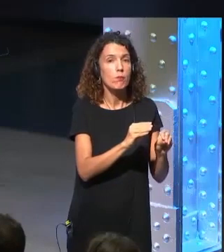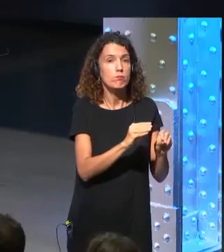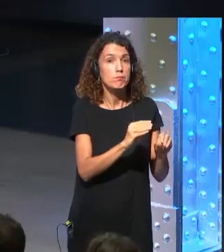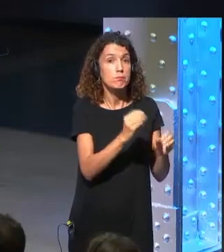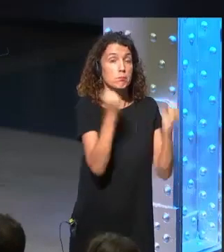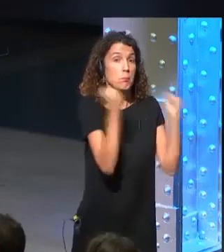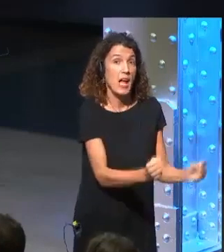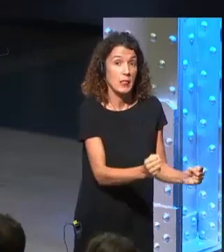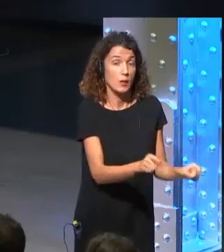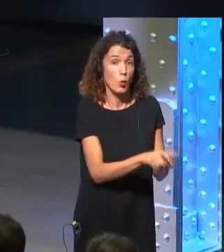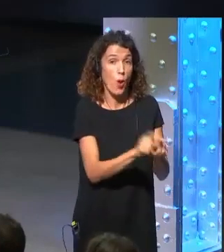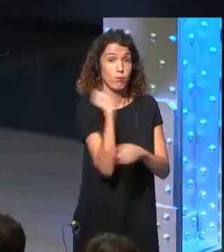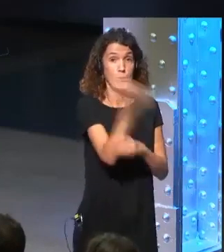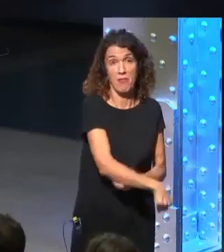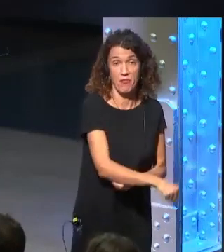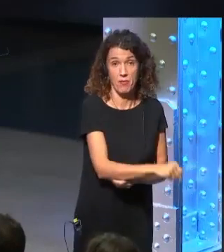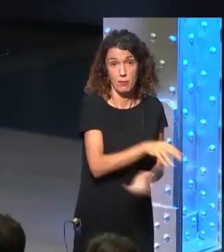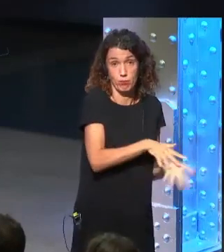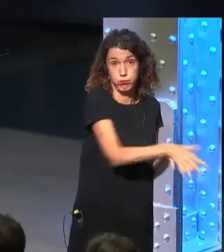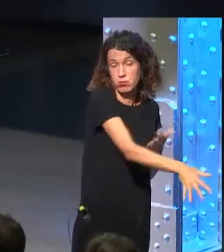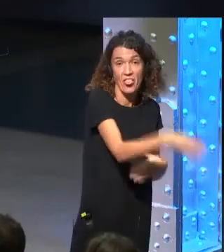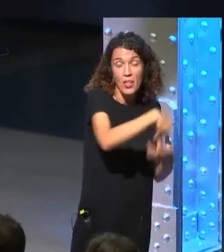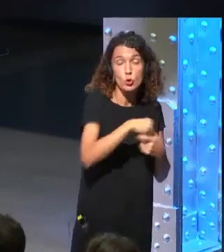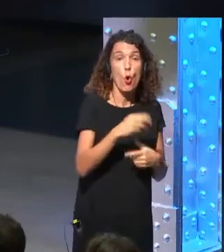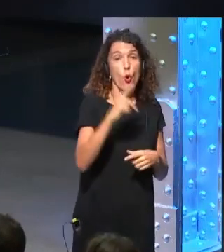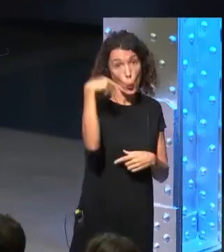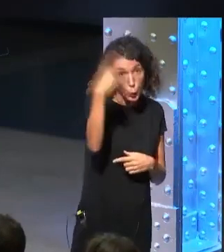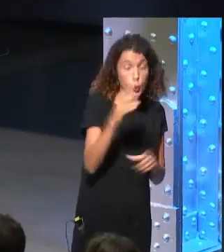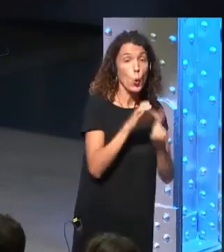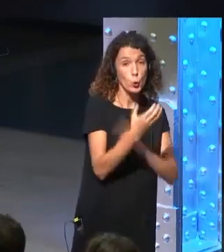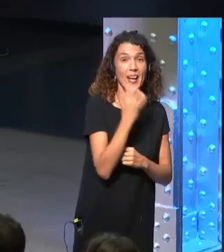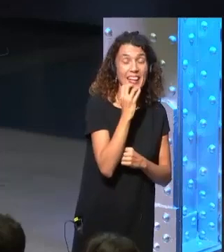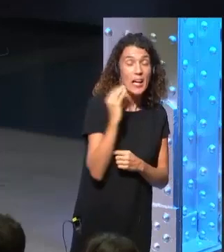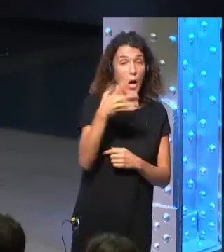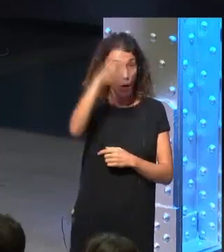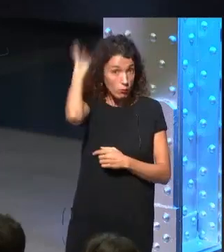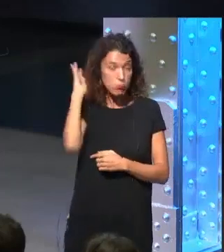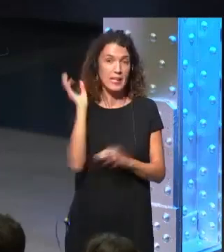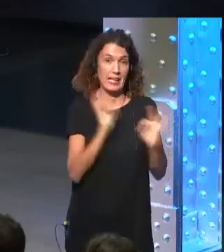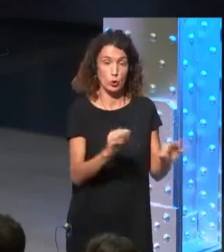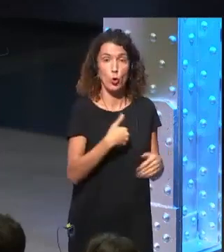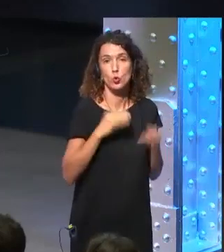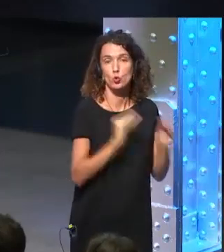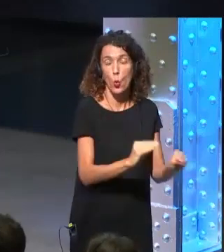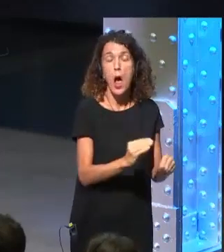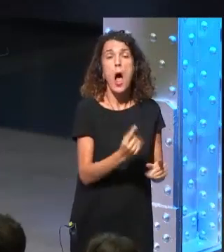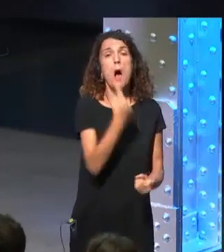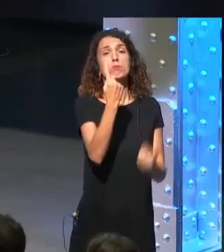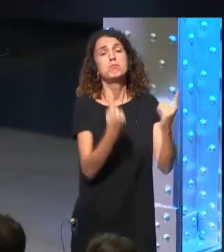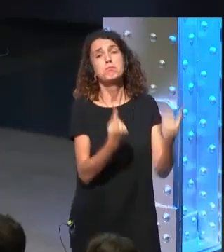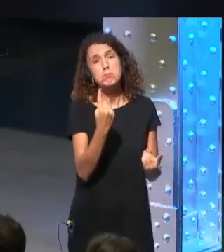se las dé muerte, que sean derrotadas dentro de la cultura griega, dentro de la cultura antigua. Este es el rol de las Amazonas. En